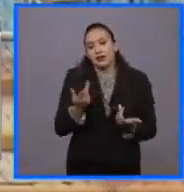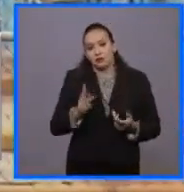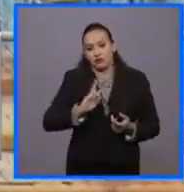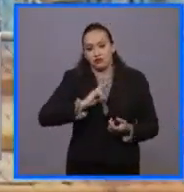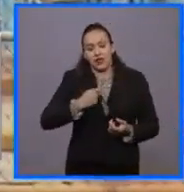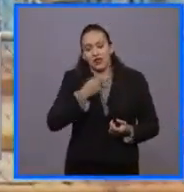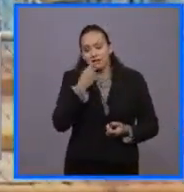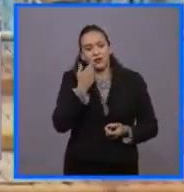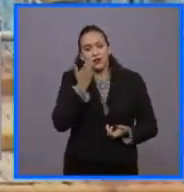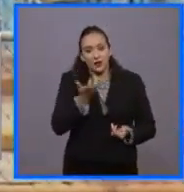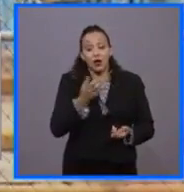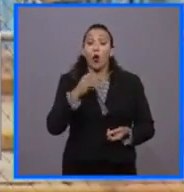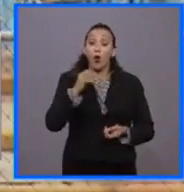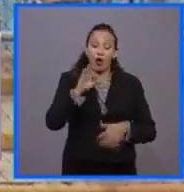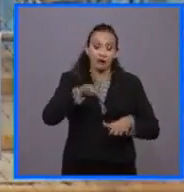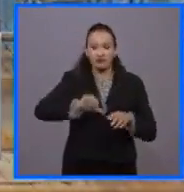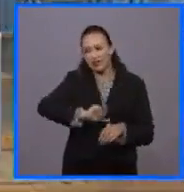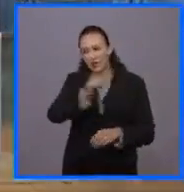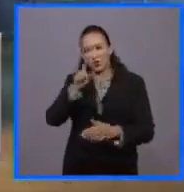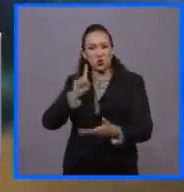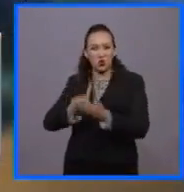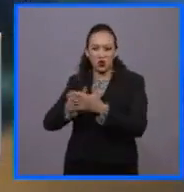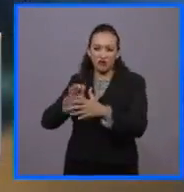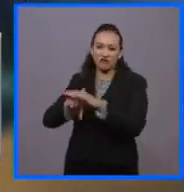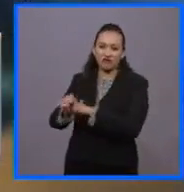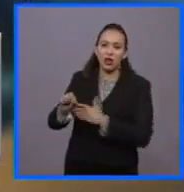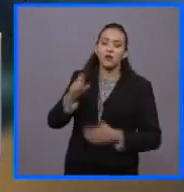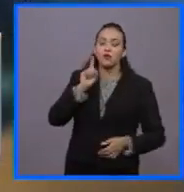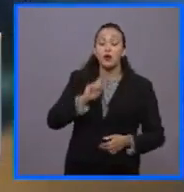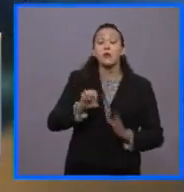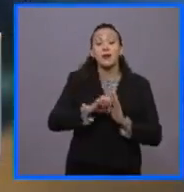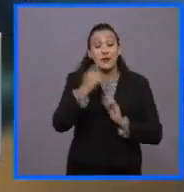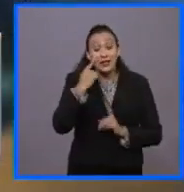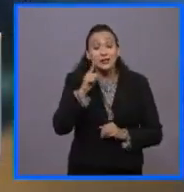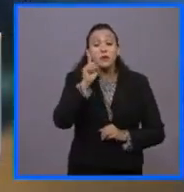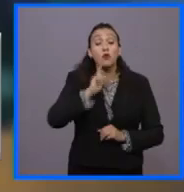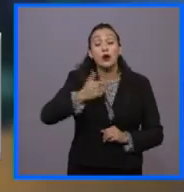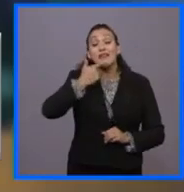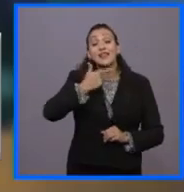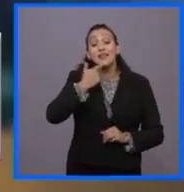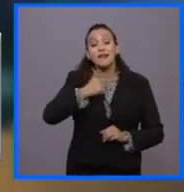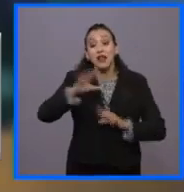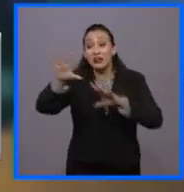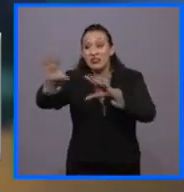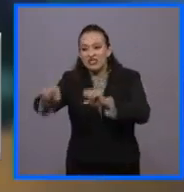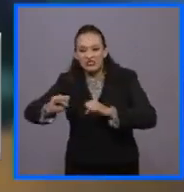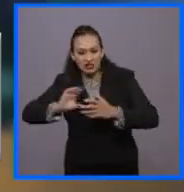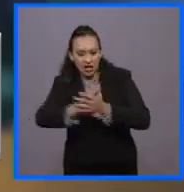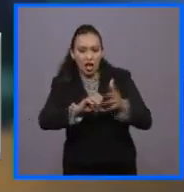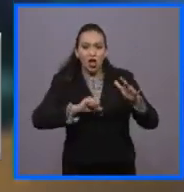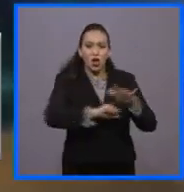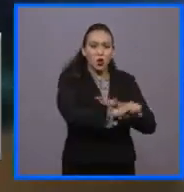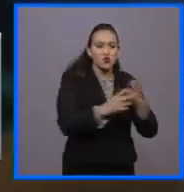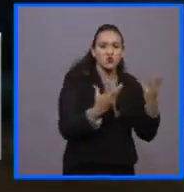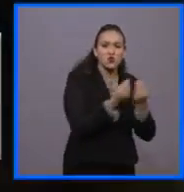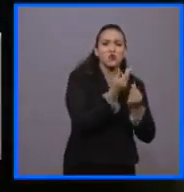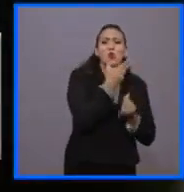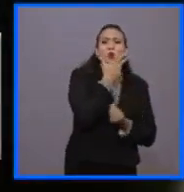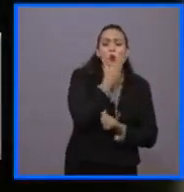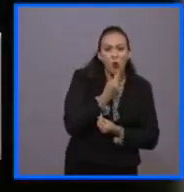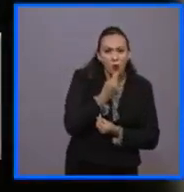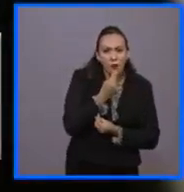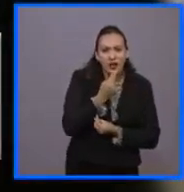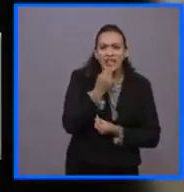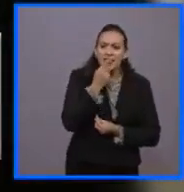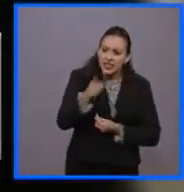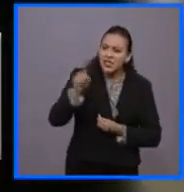por considerarse no esenciales. Las mujeres lesbianas son enviadas a celdas con hombres acusados de delitos sexuales como una forma